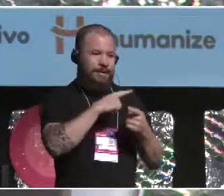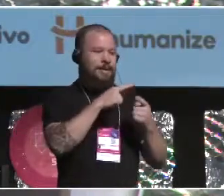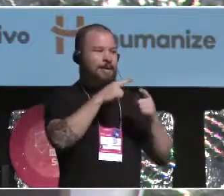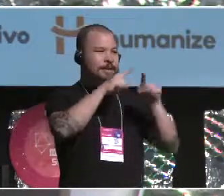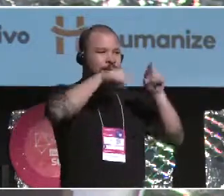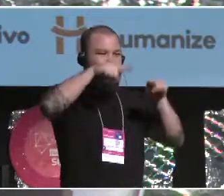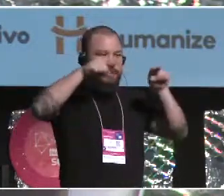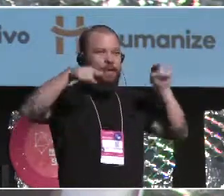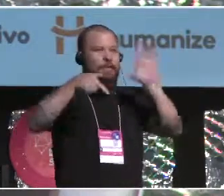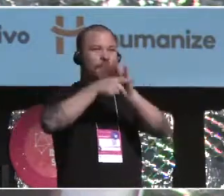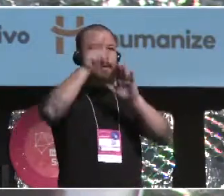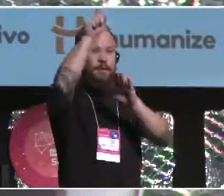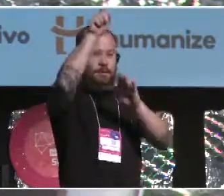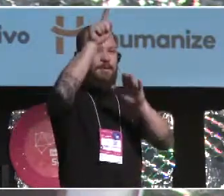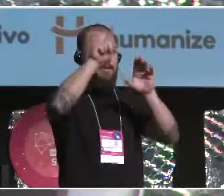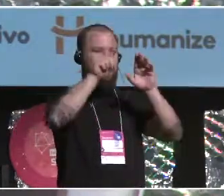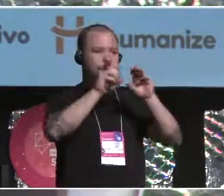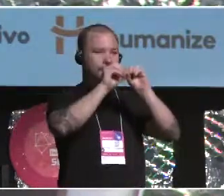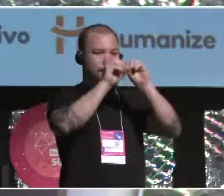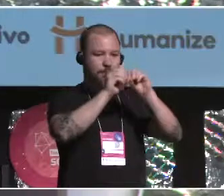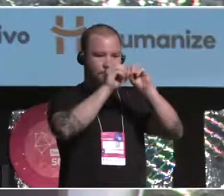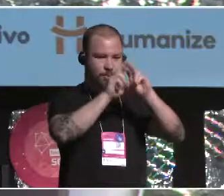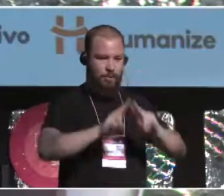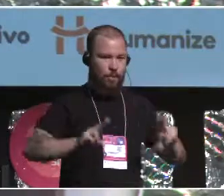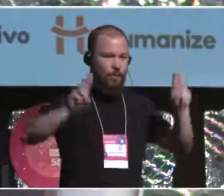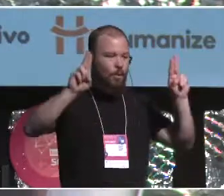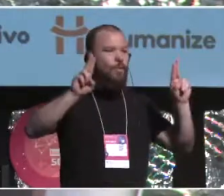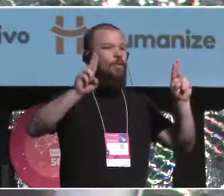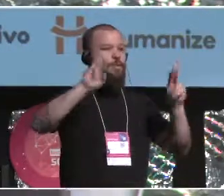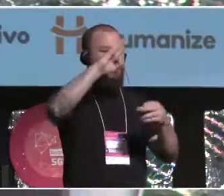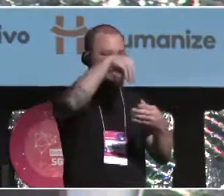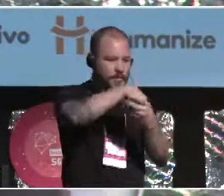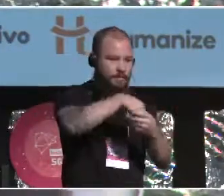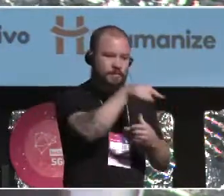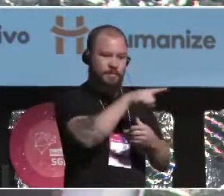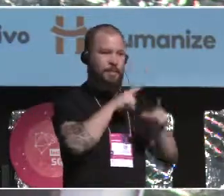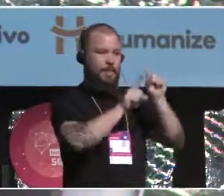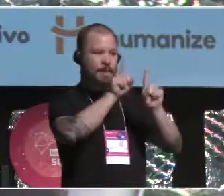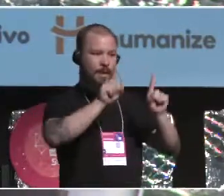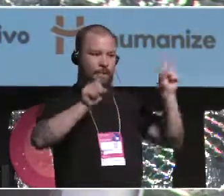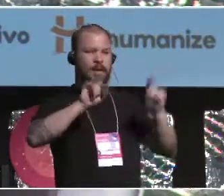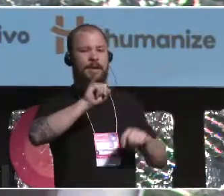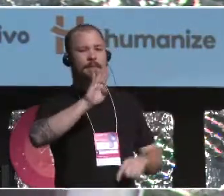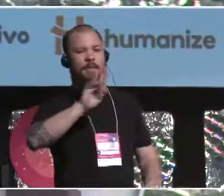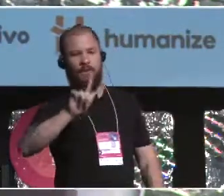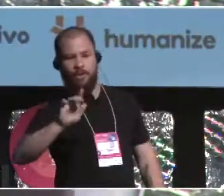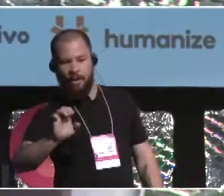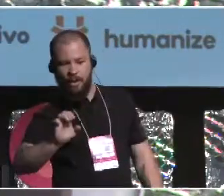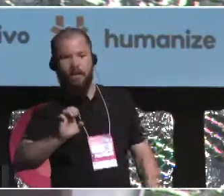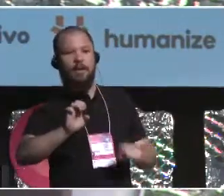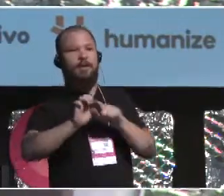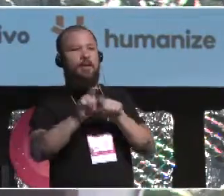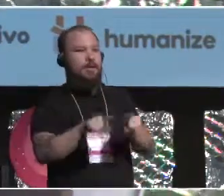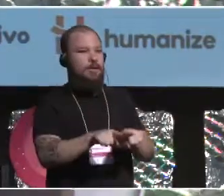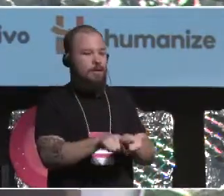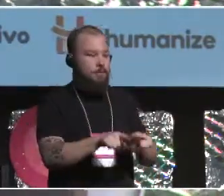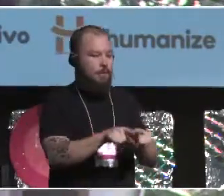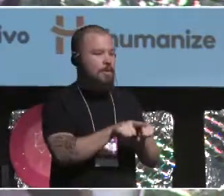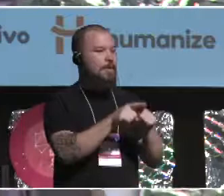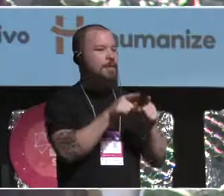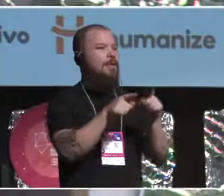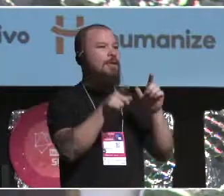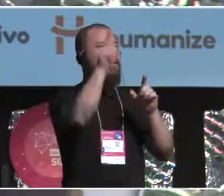de estadística. Quiere decir, en el caso de Brasil, el IBGE, representando una parte de la subregión aquí.